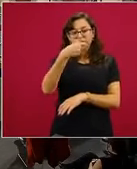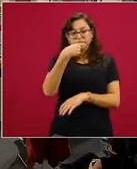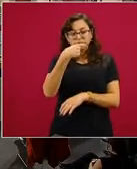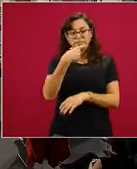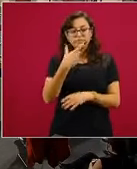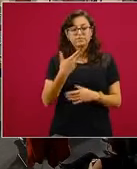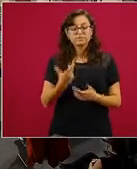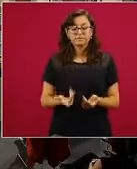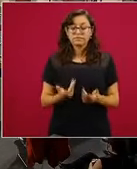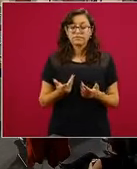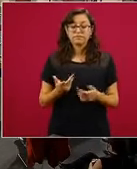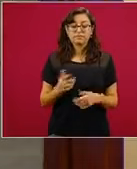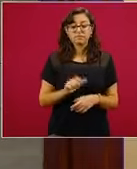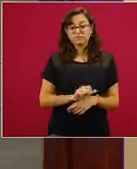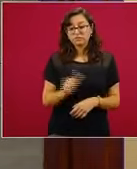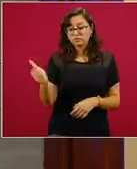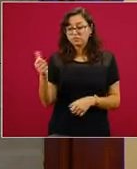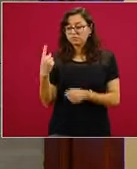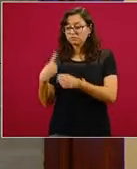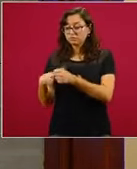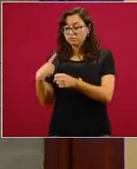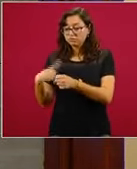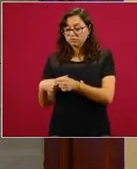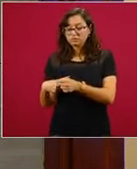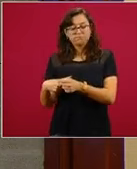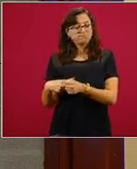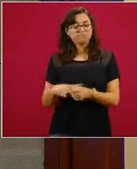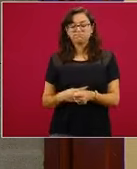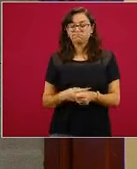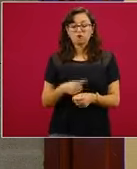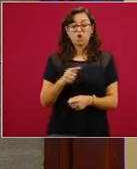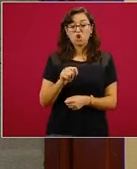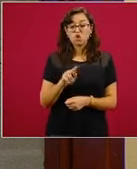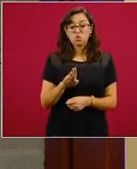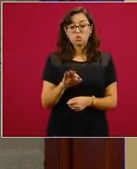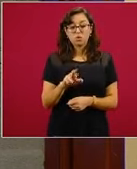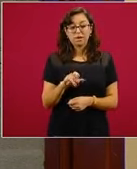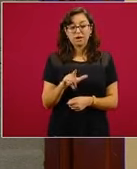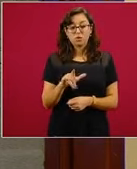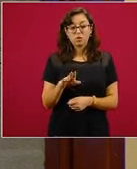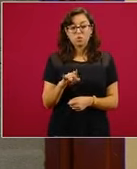distinto comparado con otras enfermedades. El tratamiento de la tuberculosis,